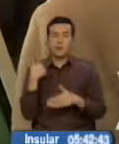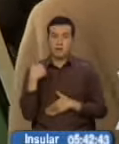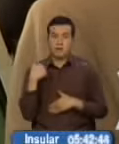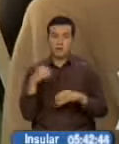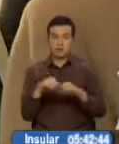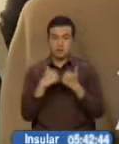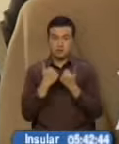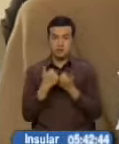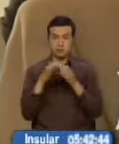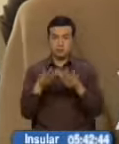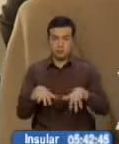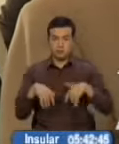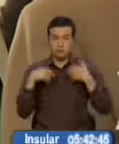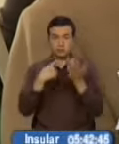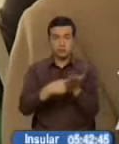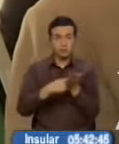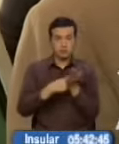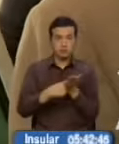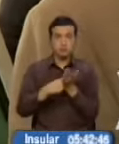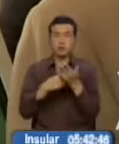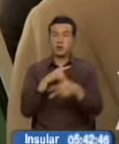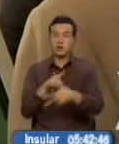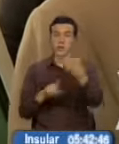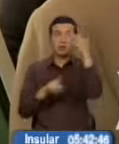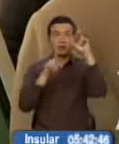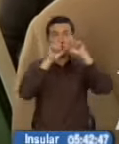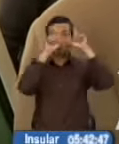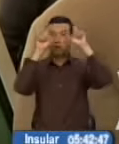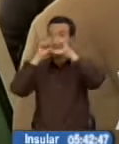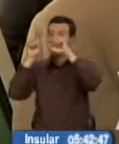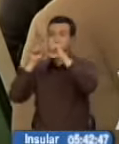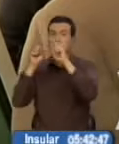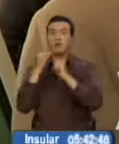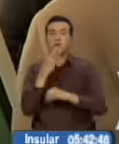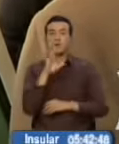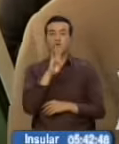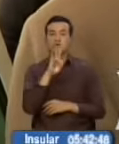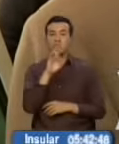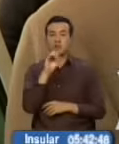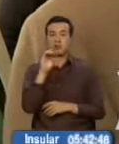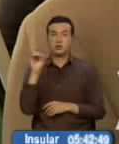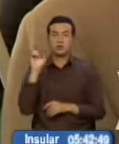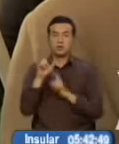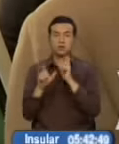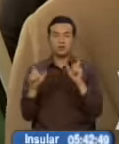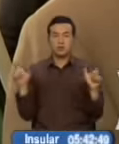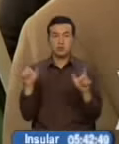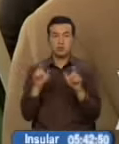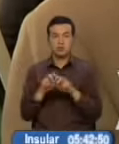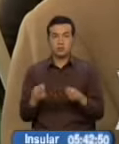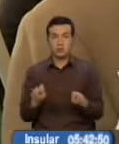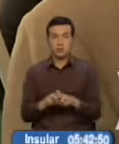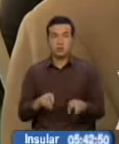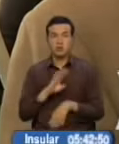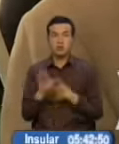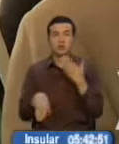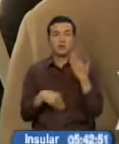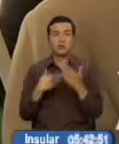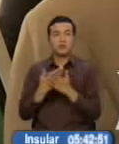asambleas con las tres empresas, alrededor de más de 700 personas, y todas